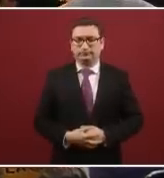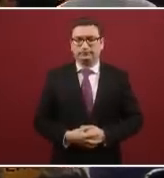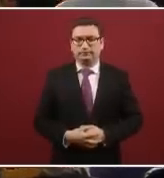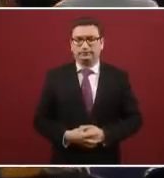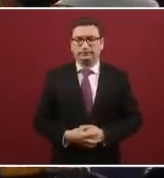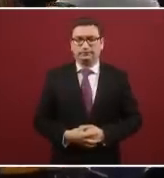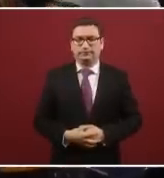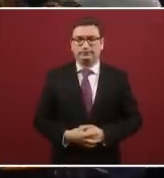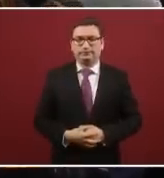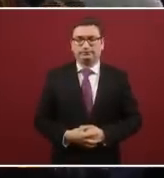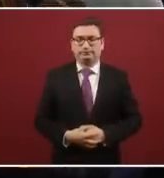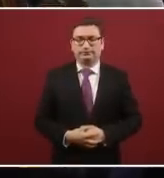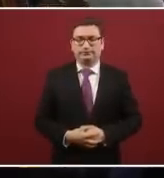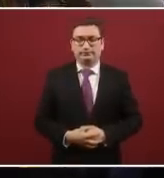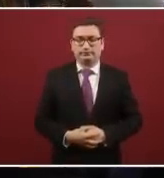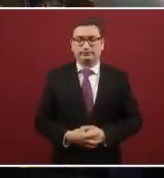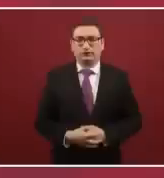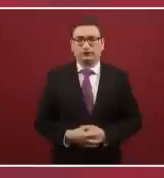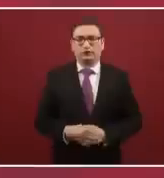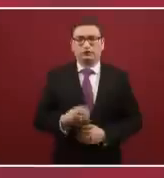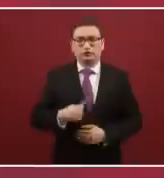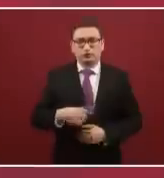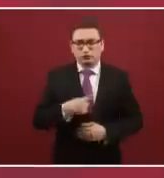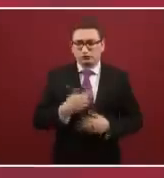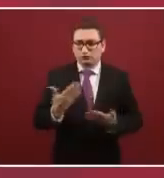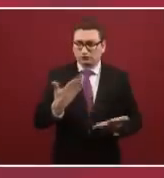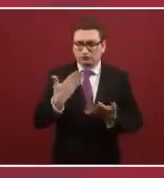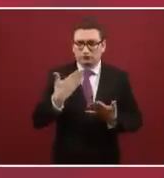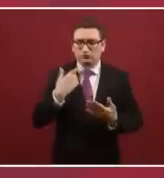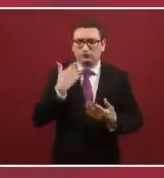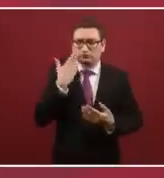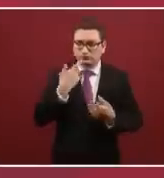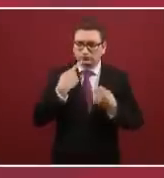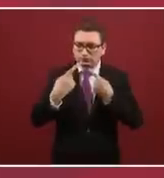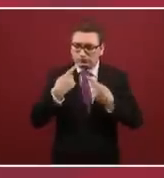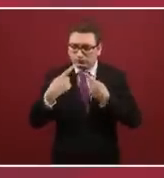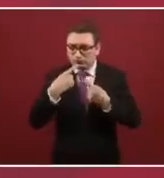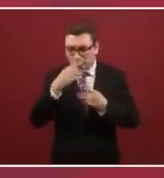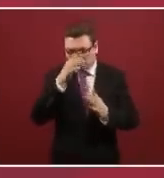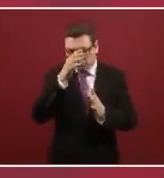íbamos a buscar el acuerdo para que